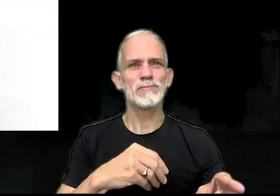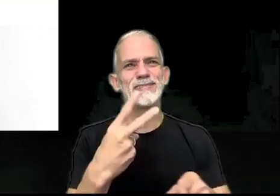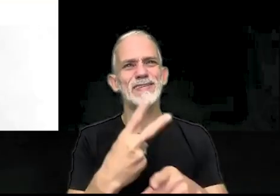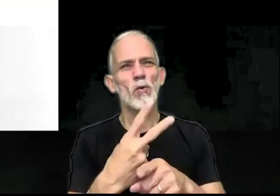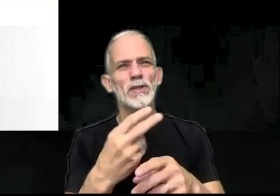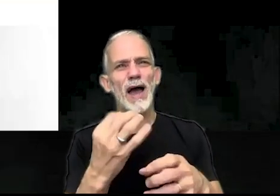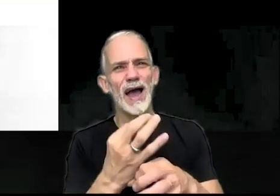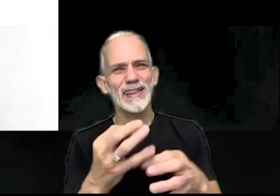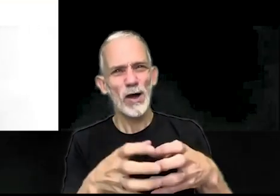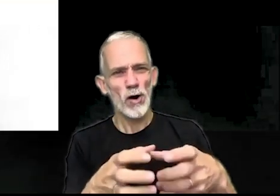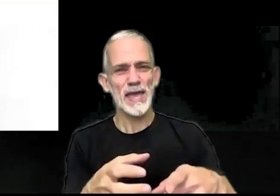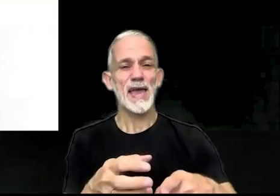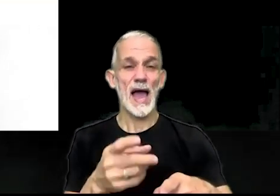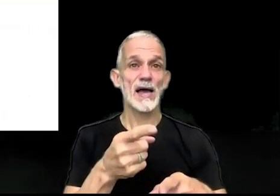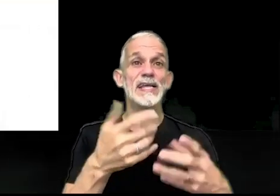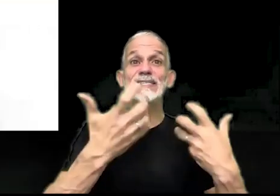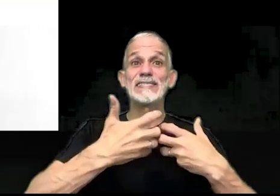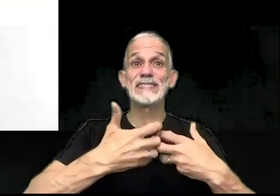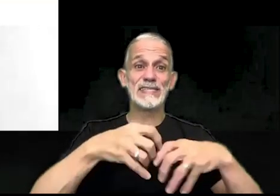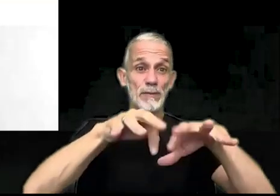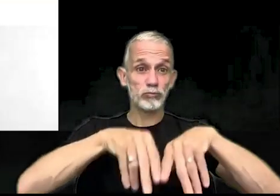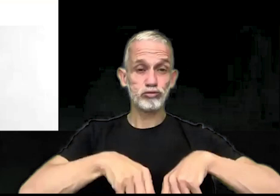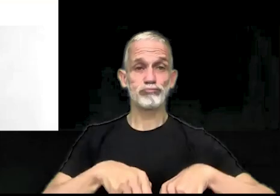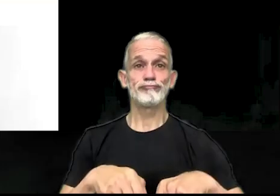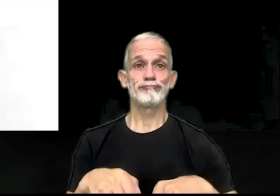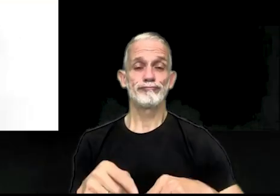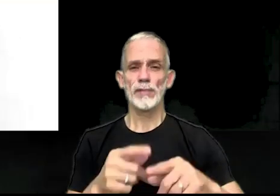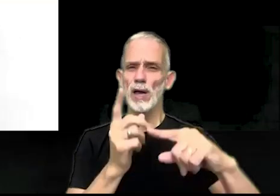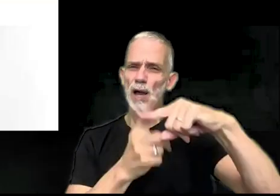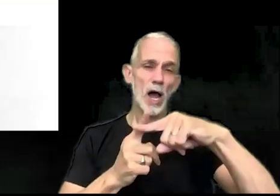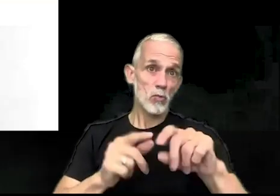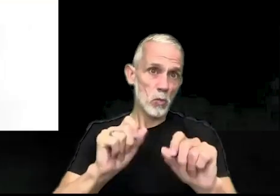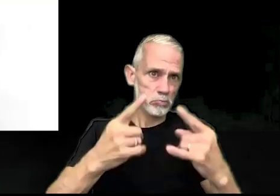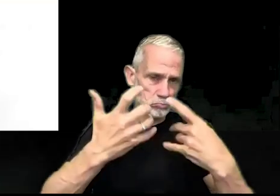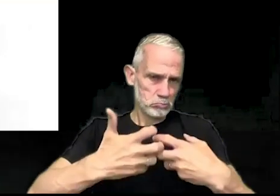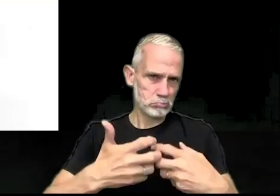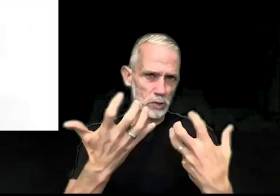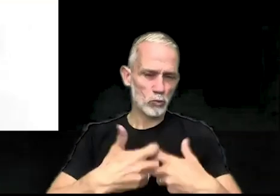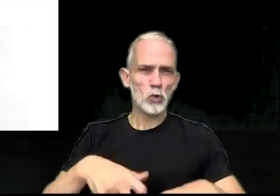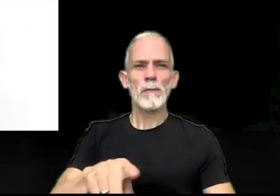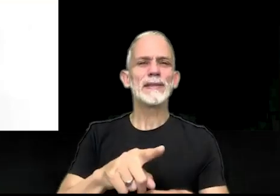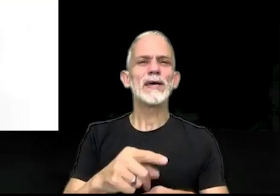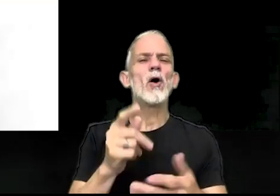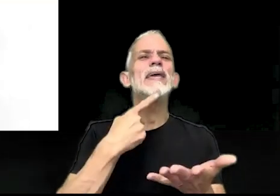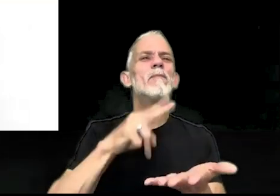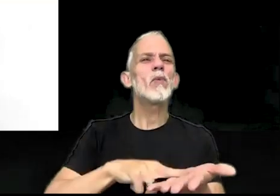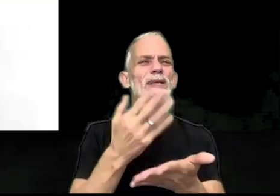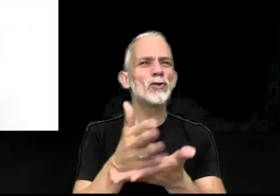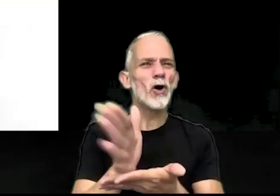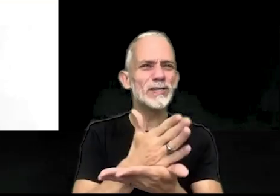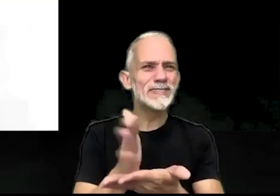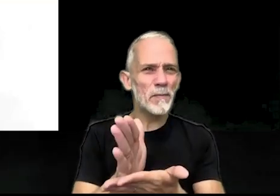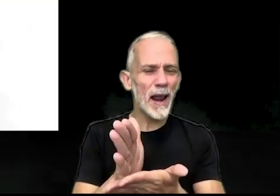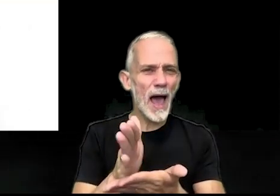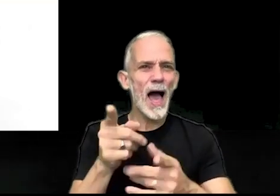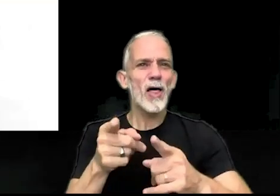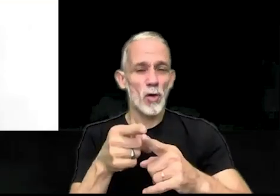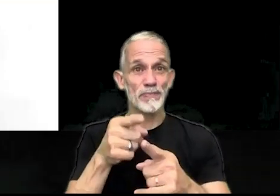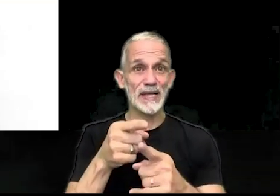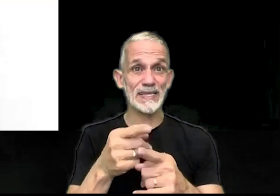segunda categoría y el sistema le va a calcular el impuesto separado,